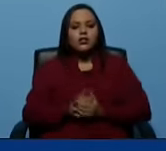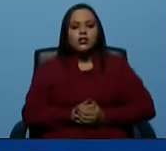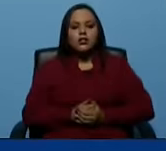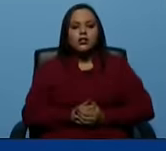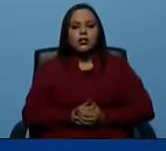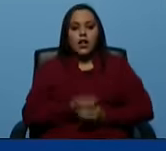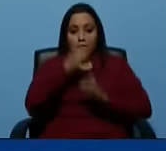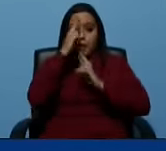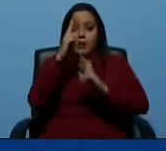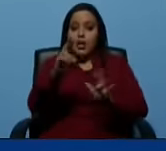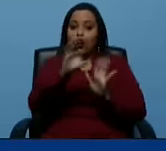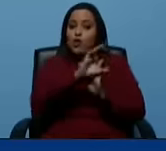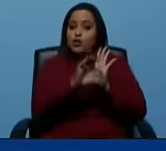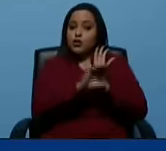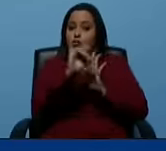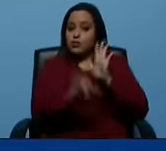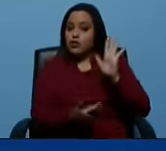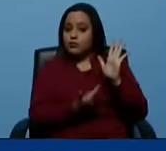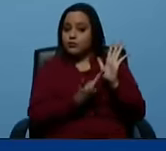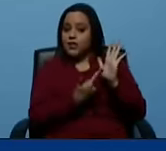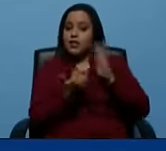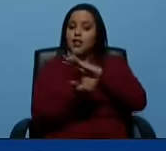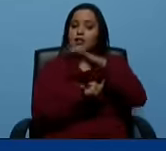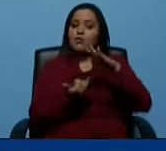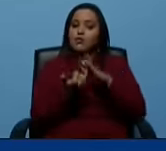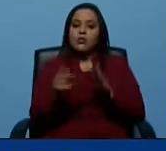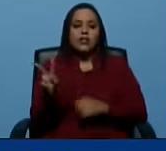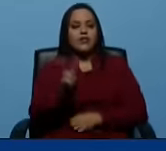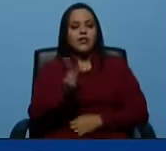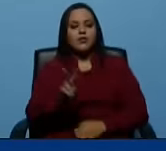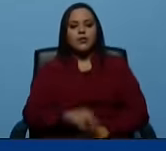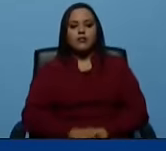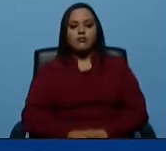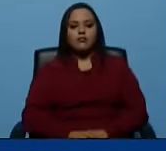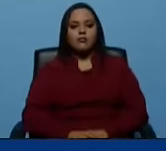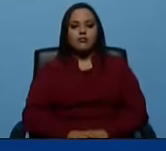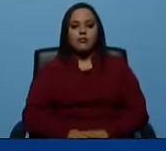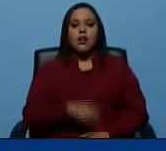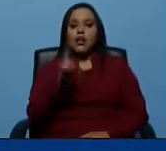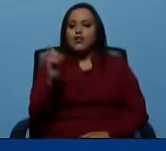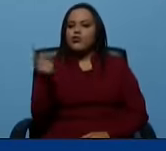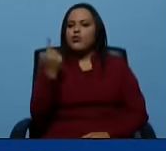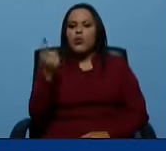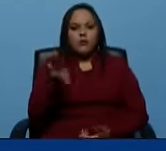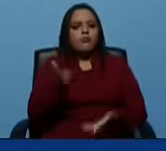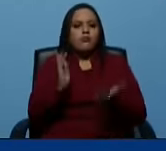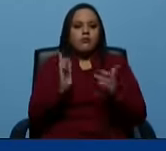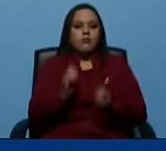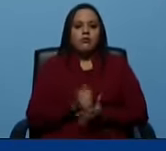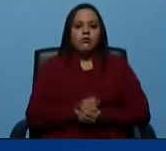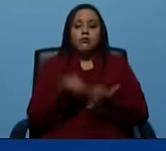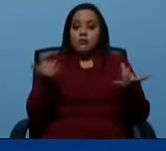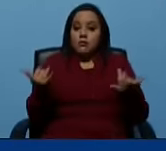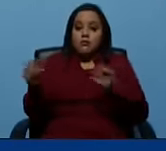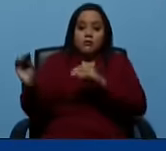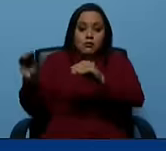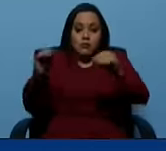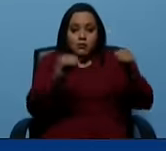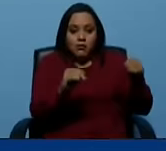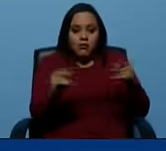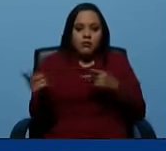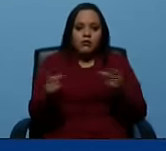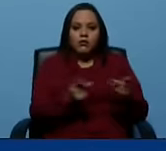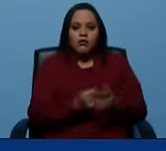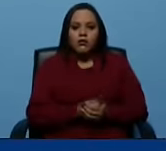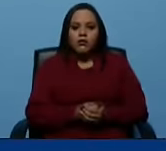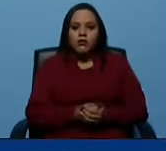es respetar la Constitución y las instituciones de Venezuela. Es el único. Y ya está convocado. Habrá